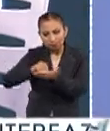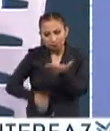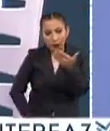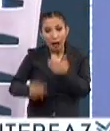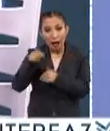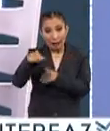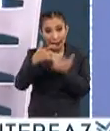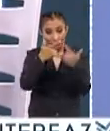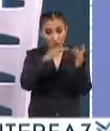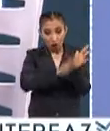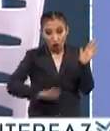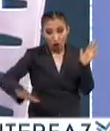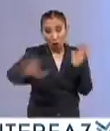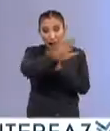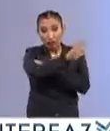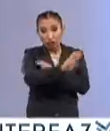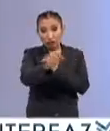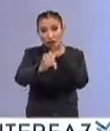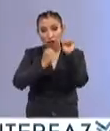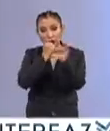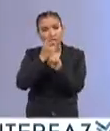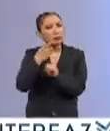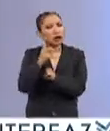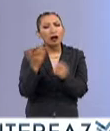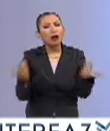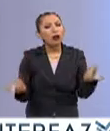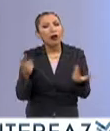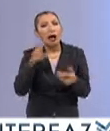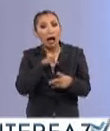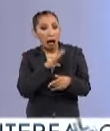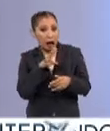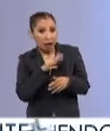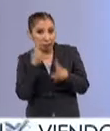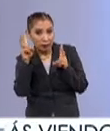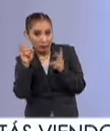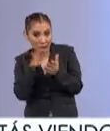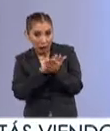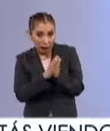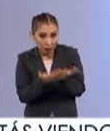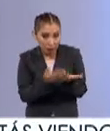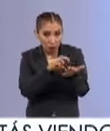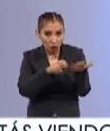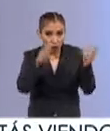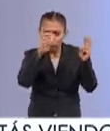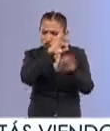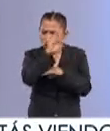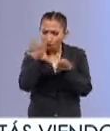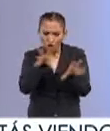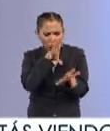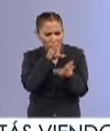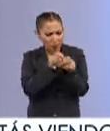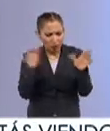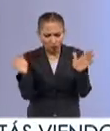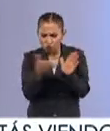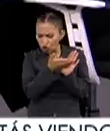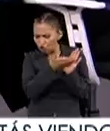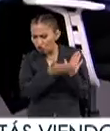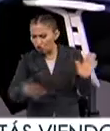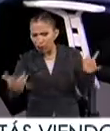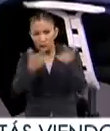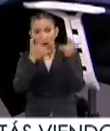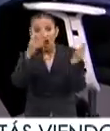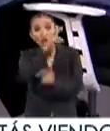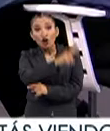que ver con esta historia, con estos 200 años, pero por ejemplo tiene que ver, o hay temas literarios también. De todo, absolutamente de todo. En